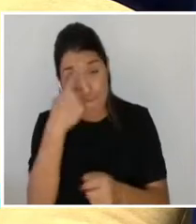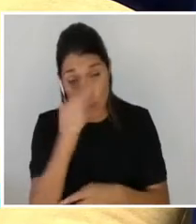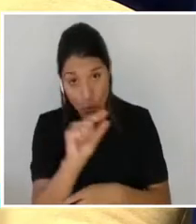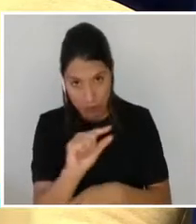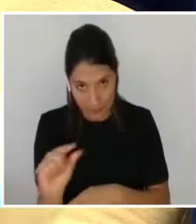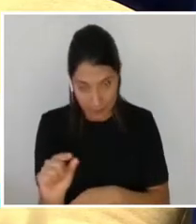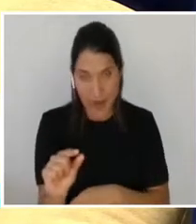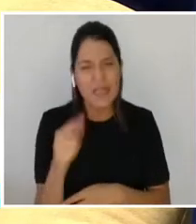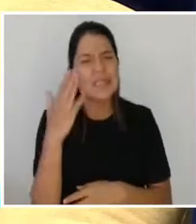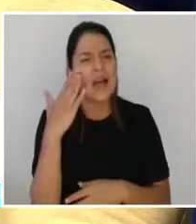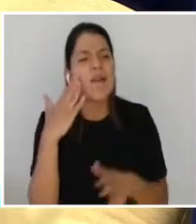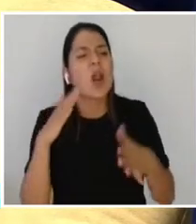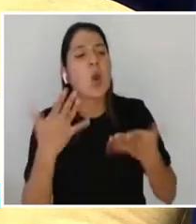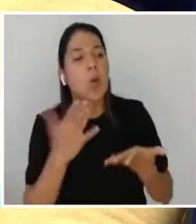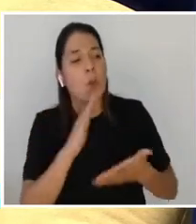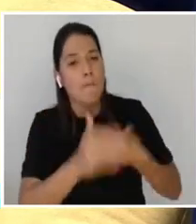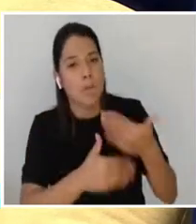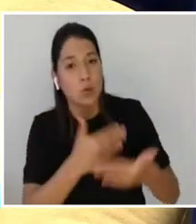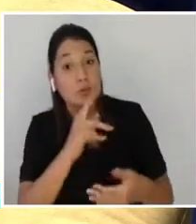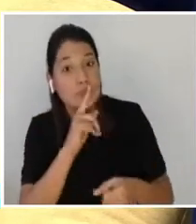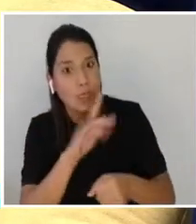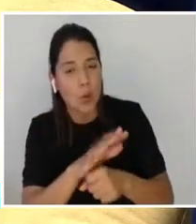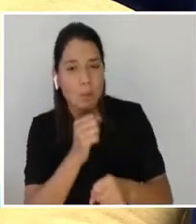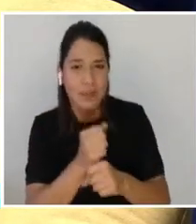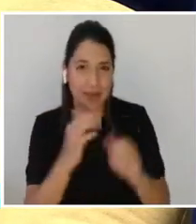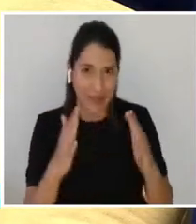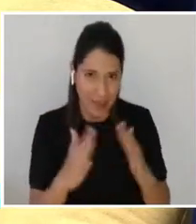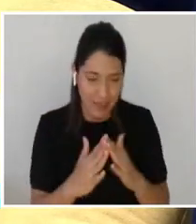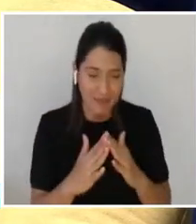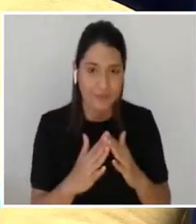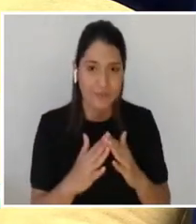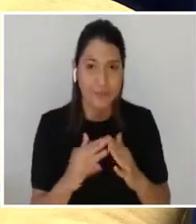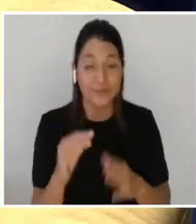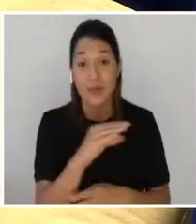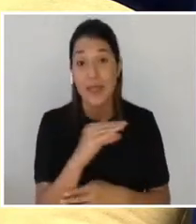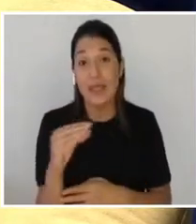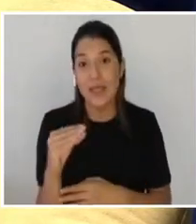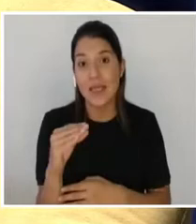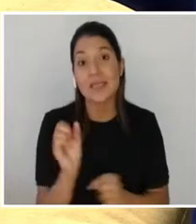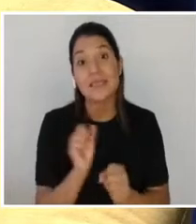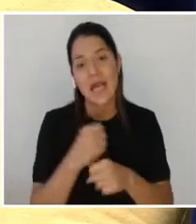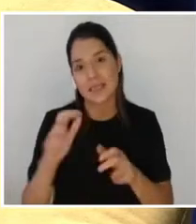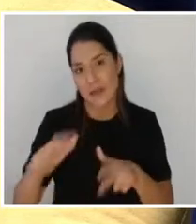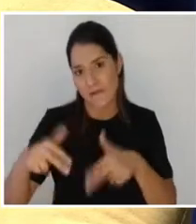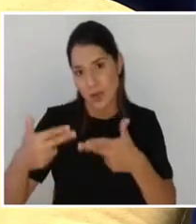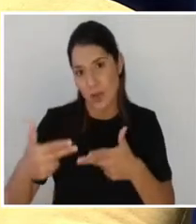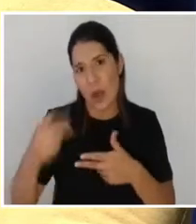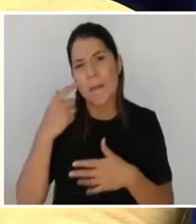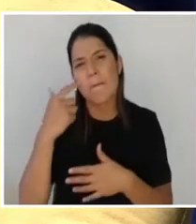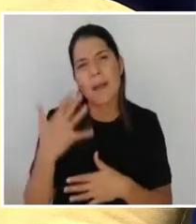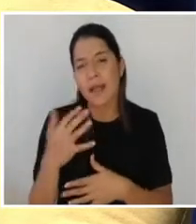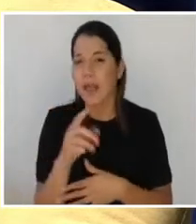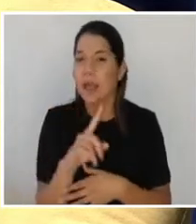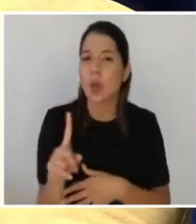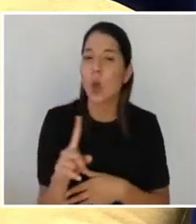van, si están cumpliendo las tareas y demás. Y se hace virtual, ¿verdad? Para que no sea tan laborioso,